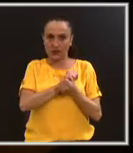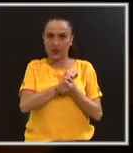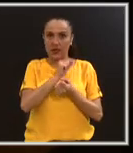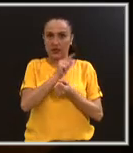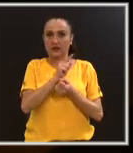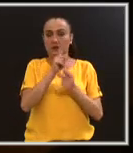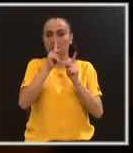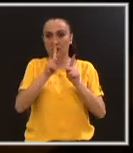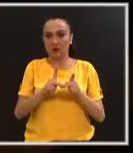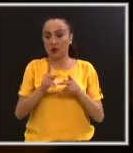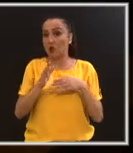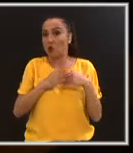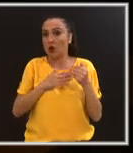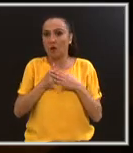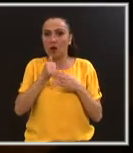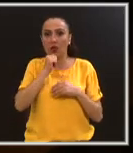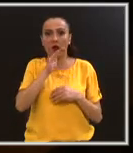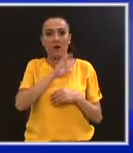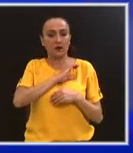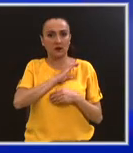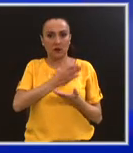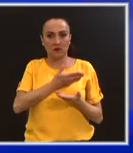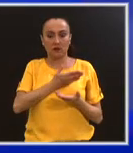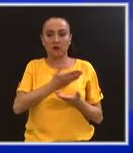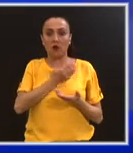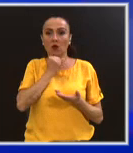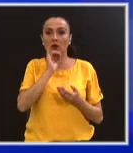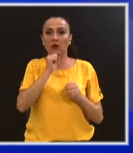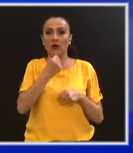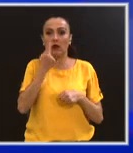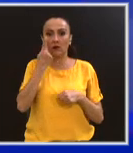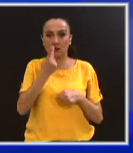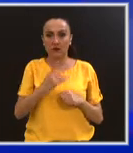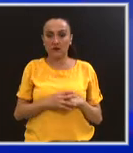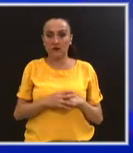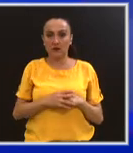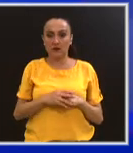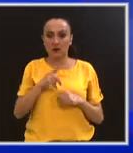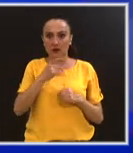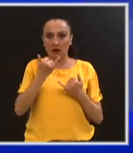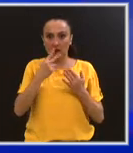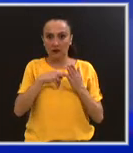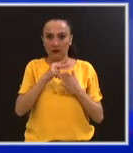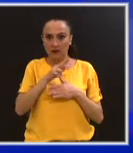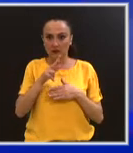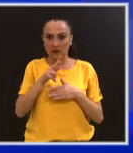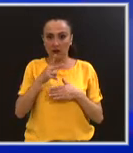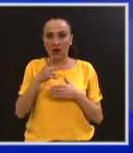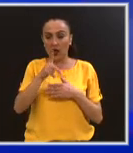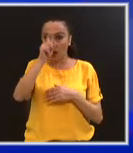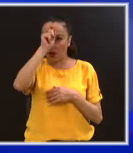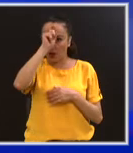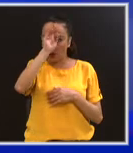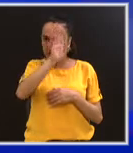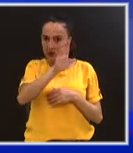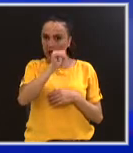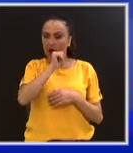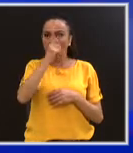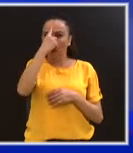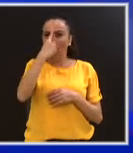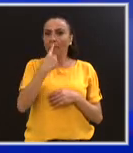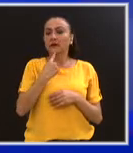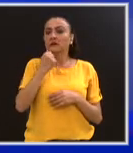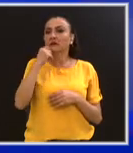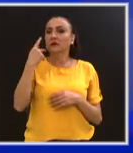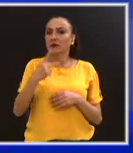estas personas no importa la policía que sea como ustedes lo pudieron apreciar en este 2023 a este egipcio que era de un perfil muy